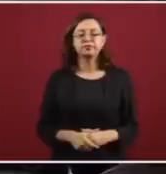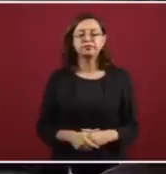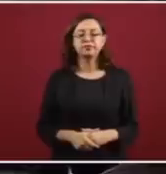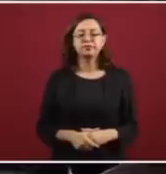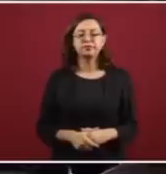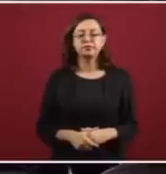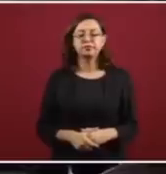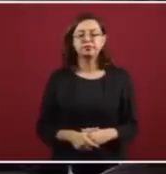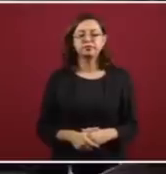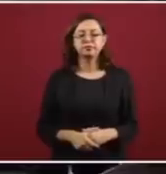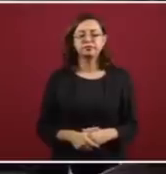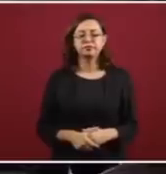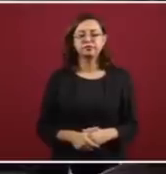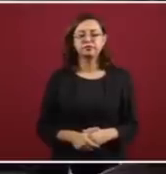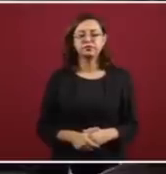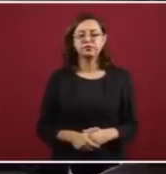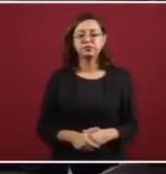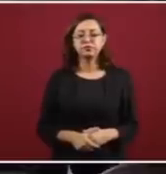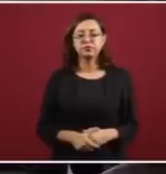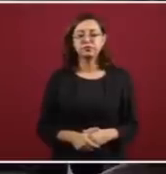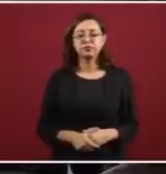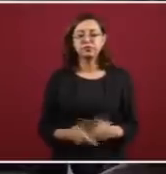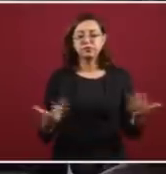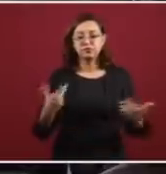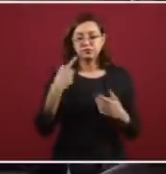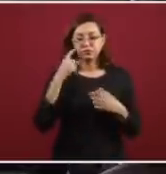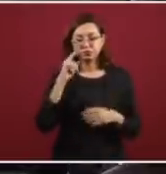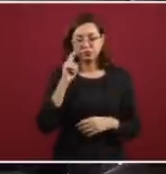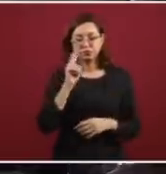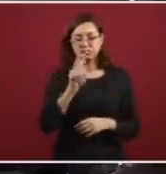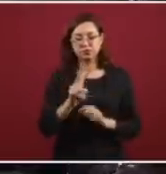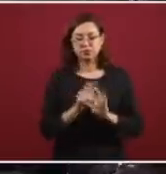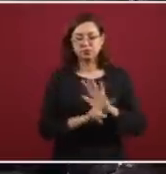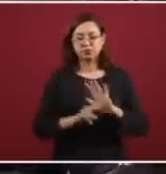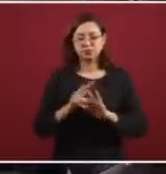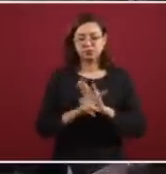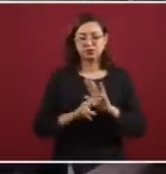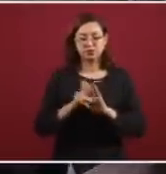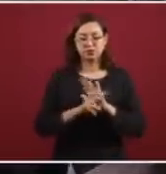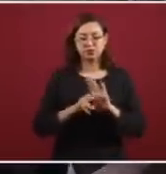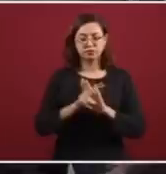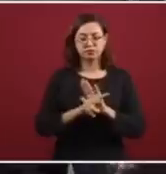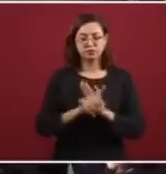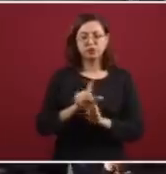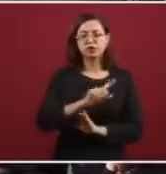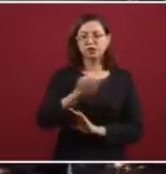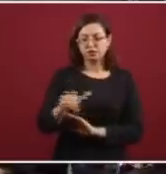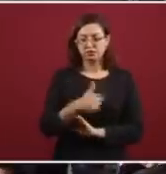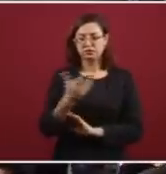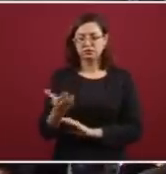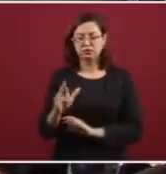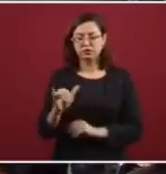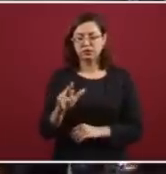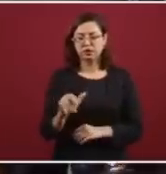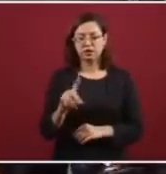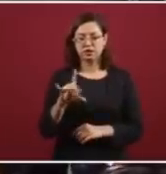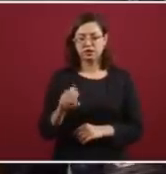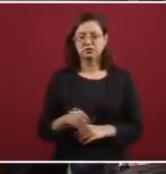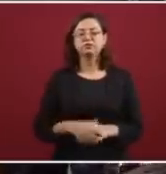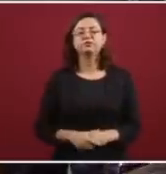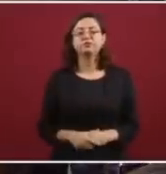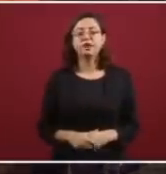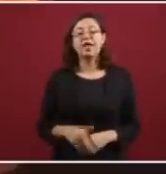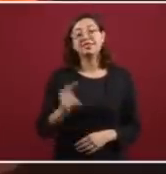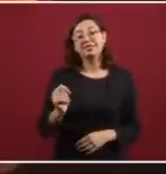Entonces vamos, si les parece, vamos con los videos y luego con Ricardo. ¿Qué tal? Hoy es